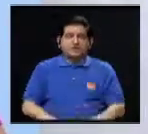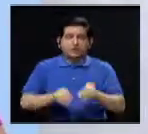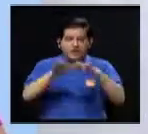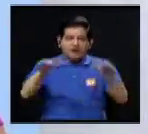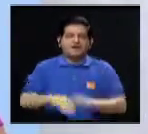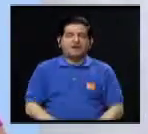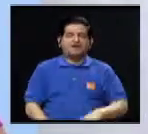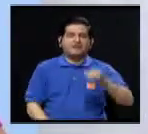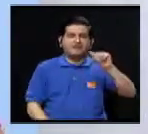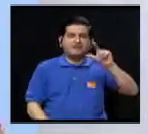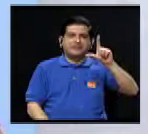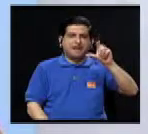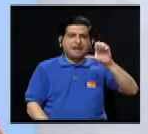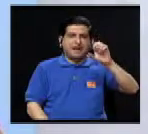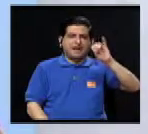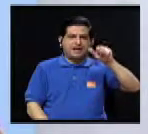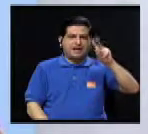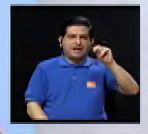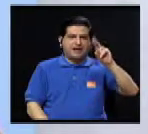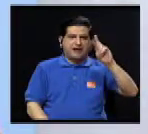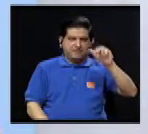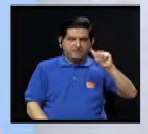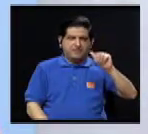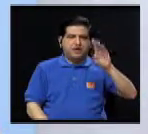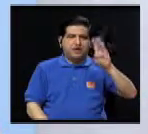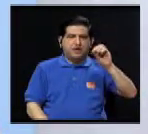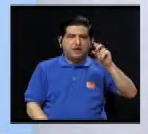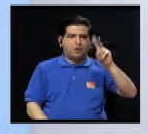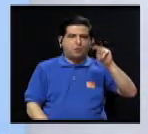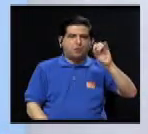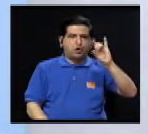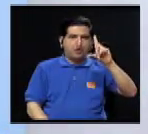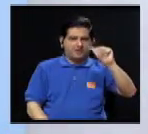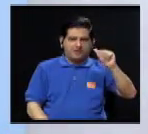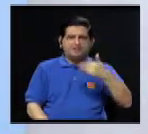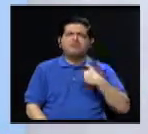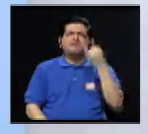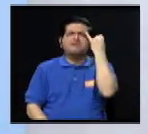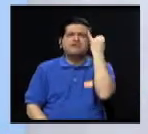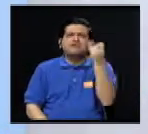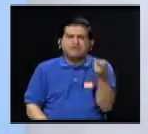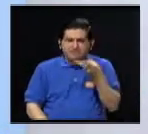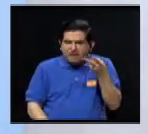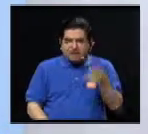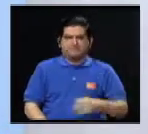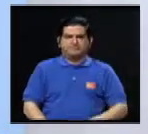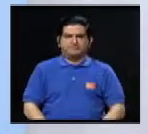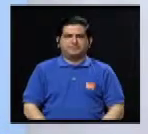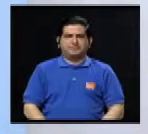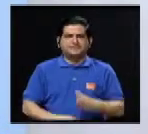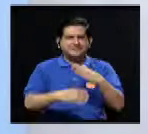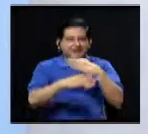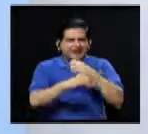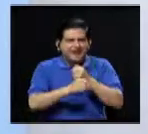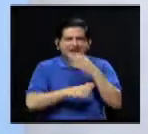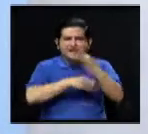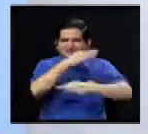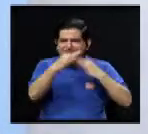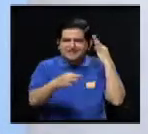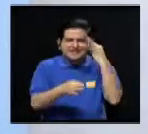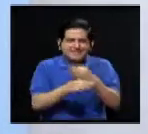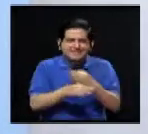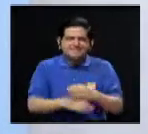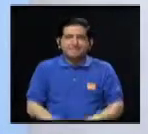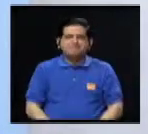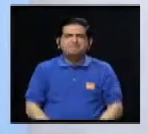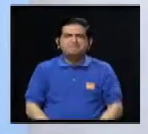Bonilla, quien junto con ella teníamos hace muchos años la idea de hacer una especie